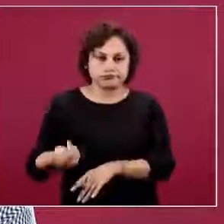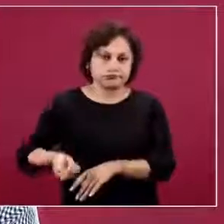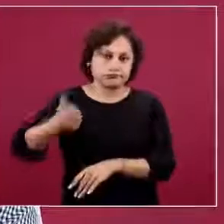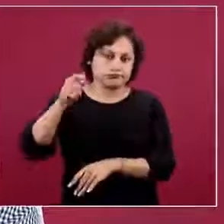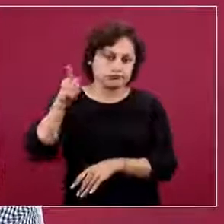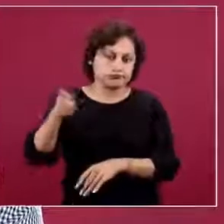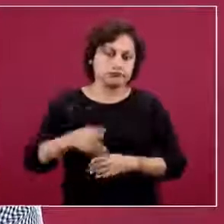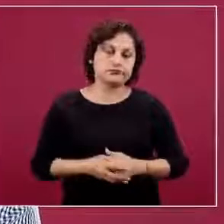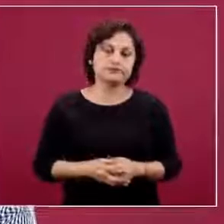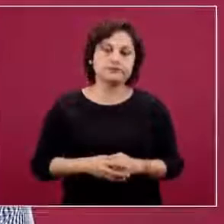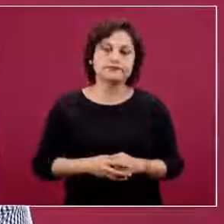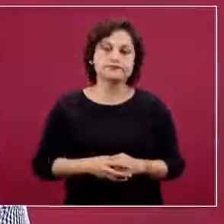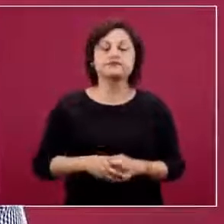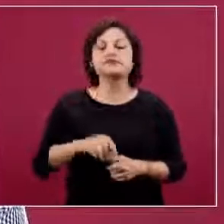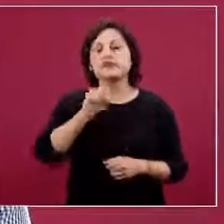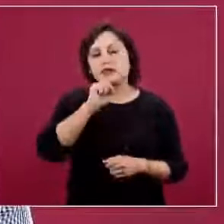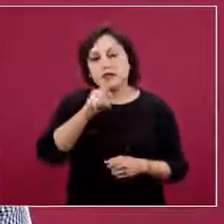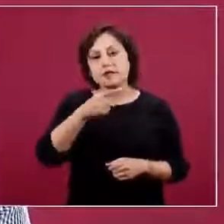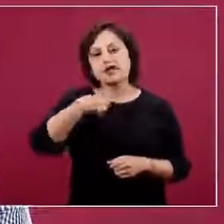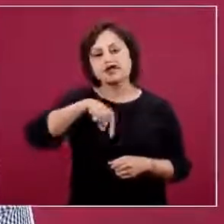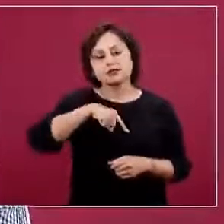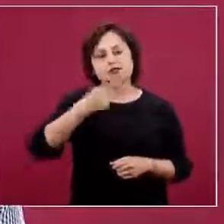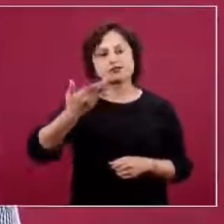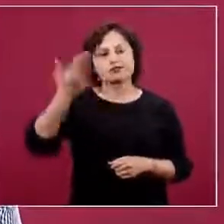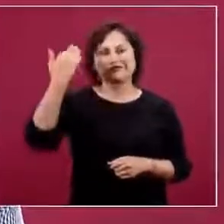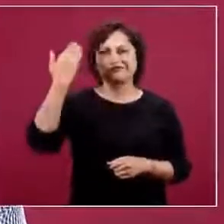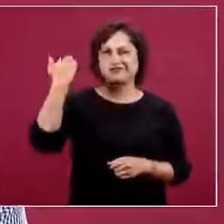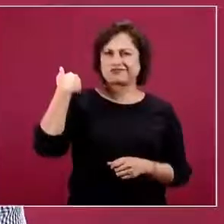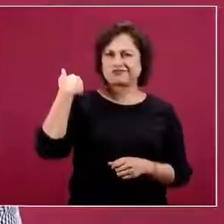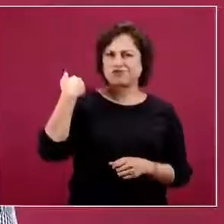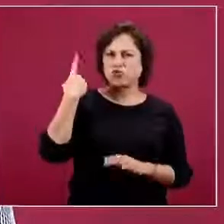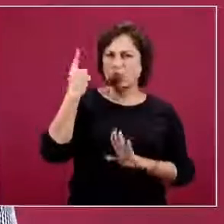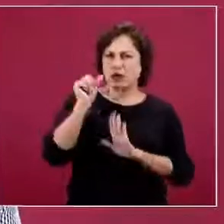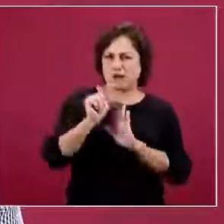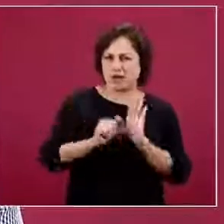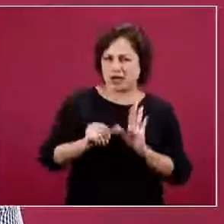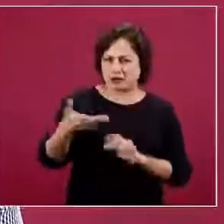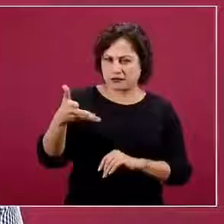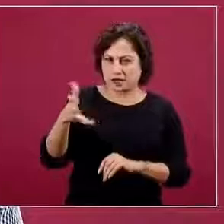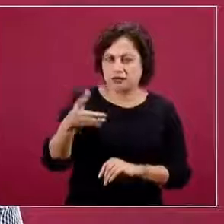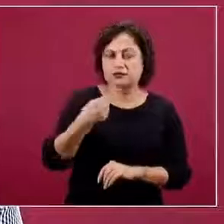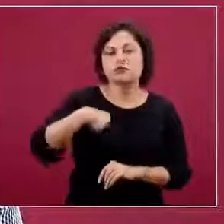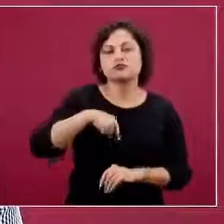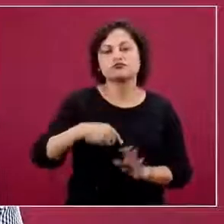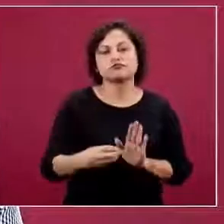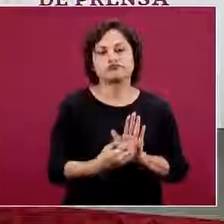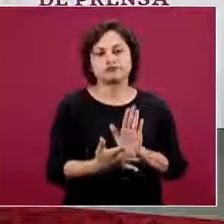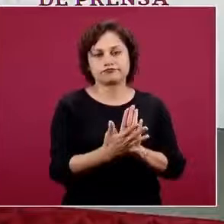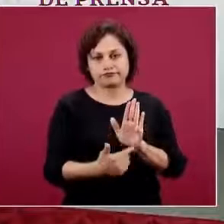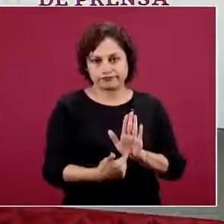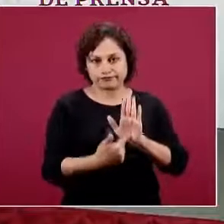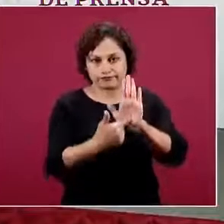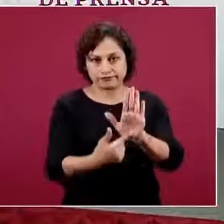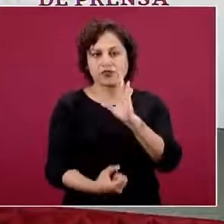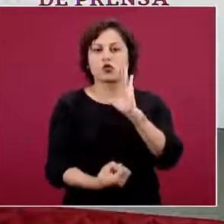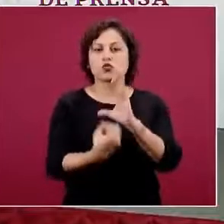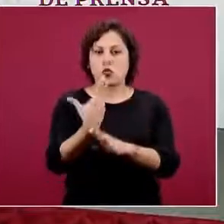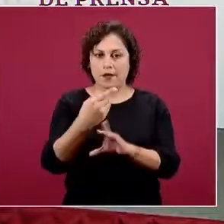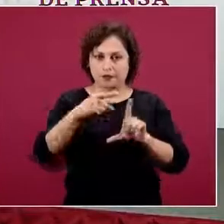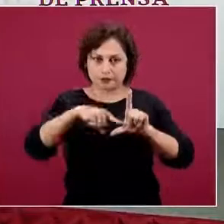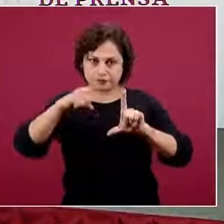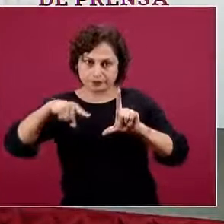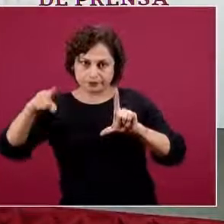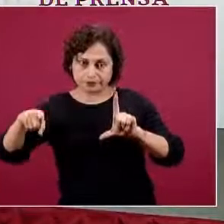precisamente cuando integrábamos los nuevos gráficos hace como pues ya casi un mes, que vamos a estar también integrando